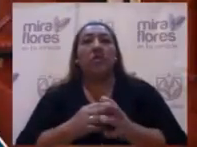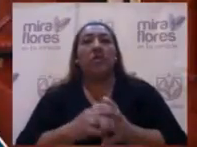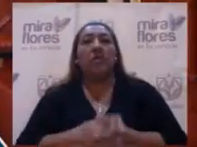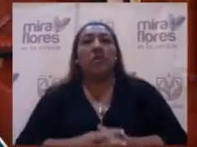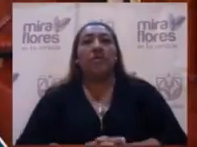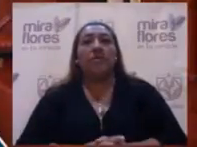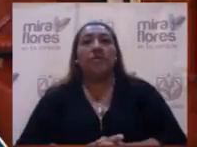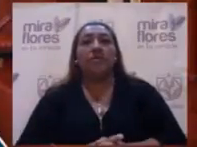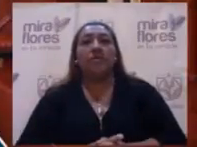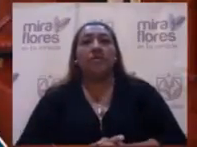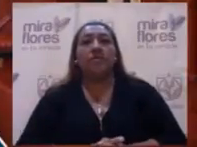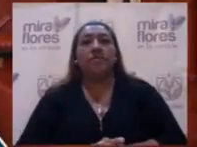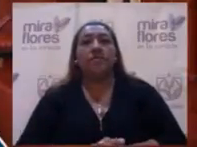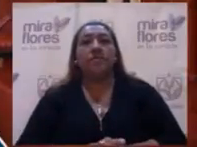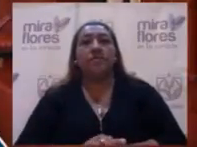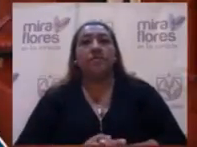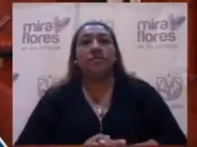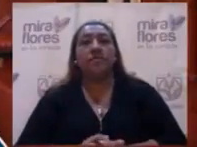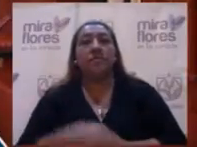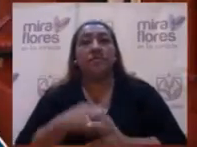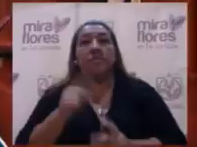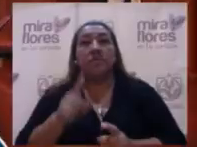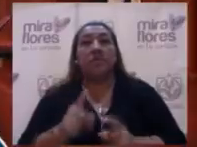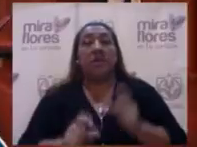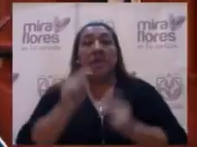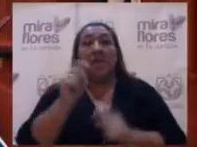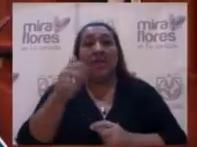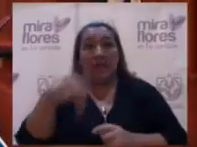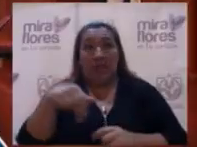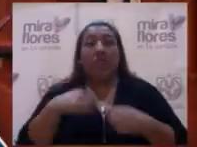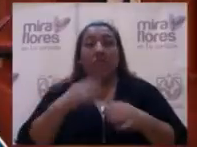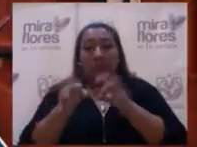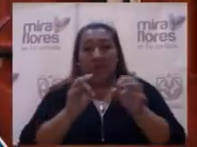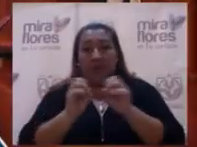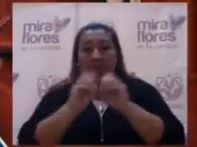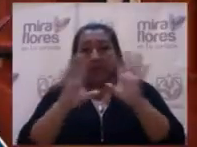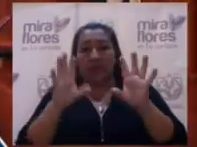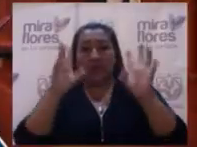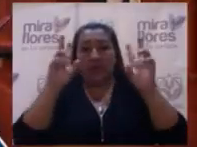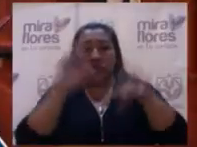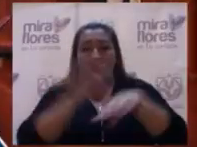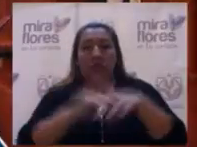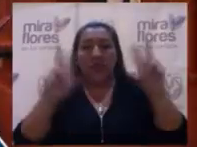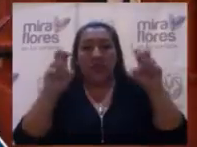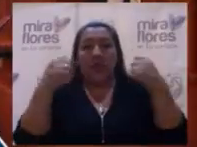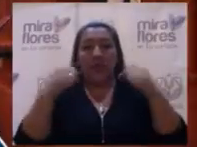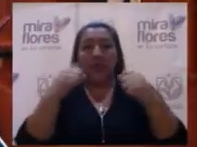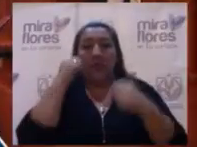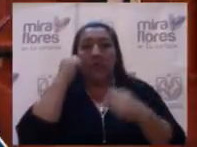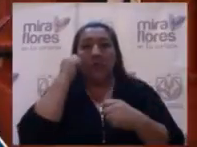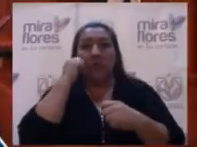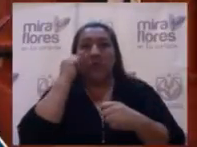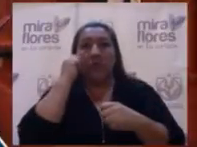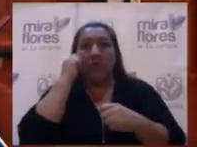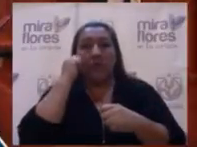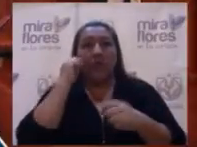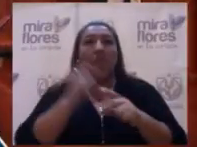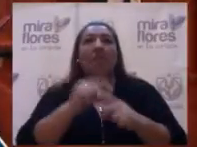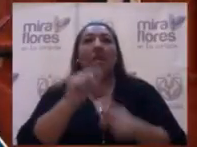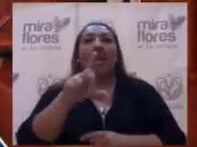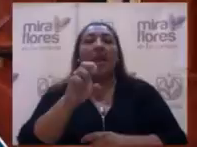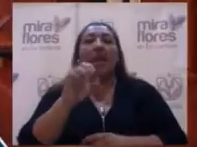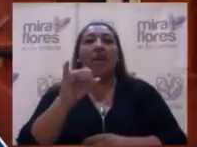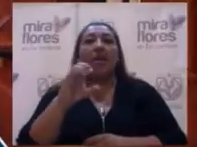profesor Tan, que es un especialista en temas deportivos. Él le podrá aclarar mejor las cosas. Pero la virtud del Leicol es